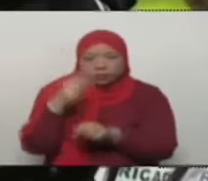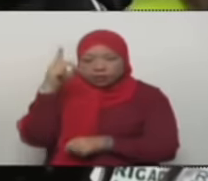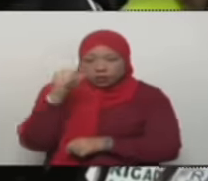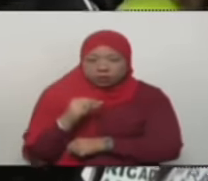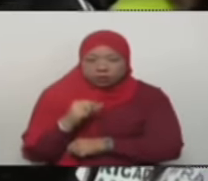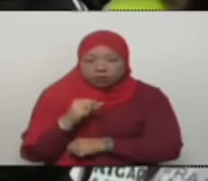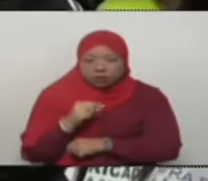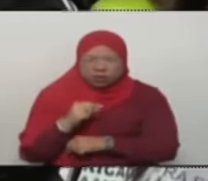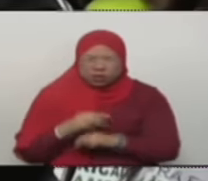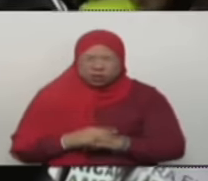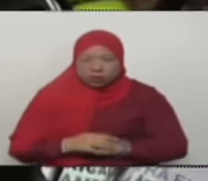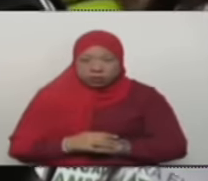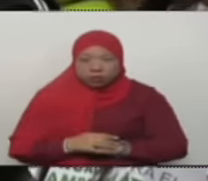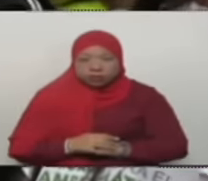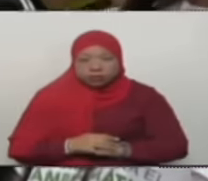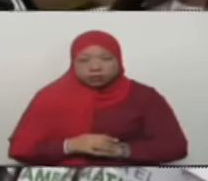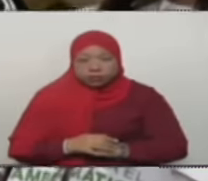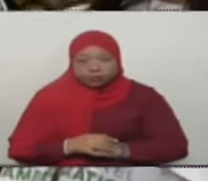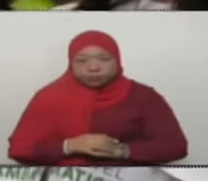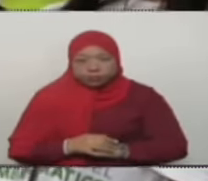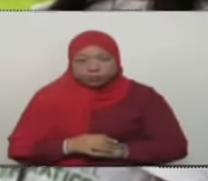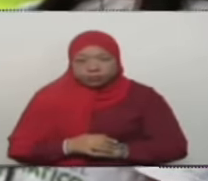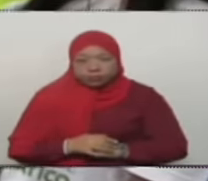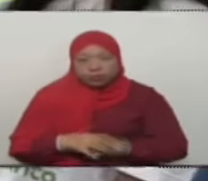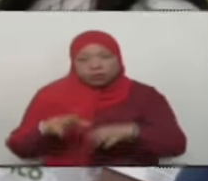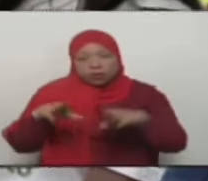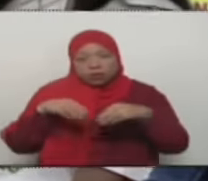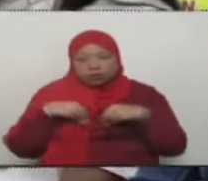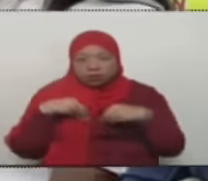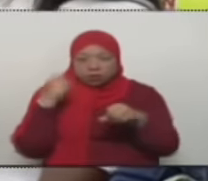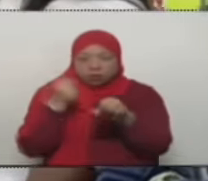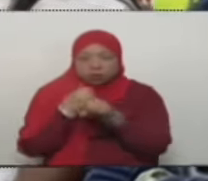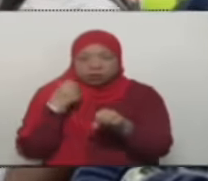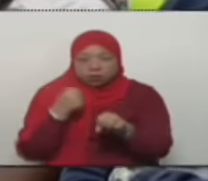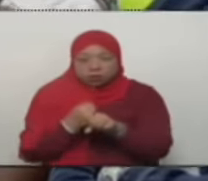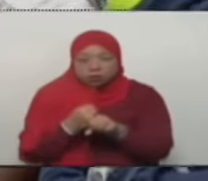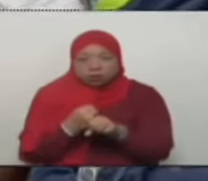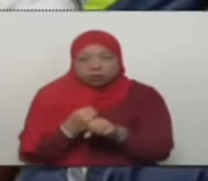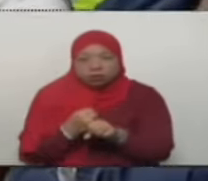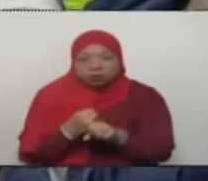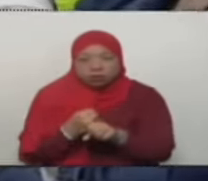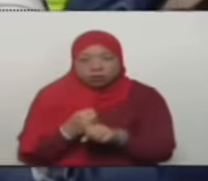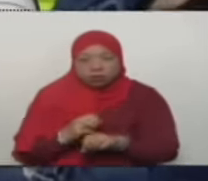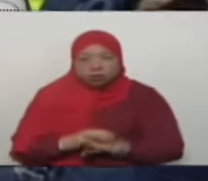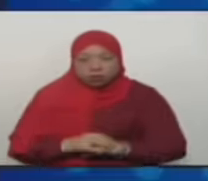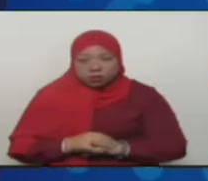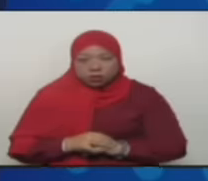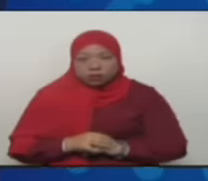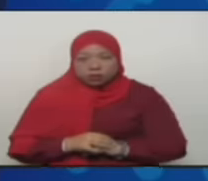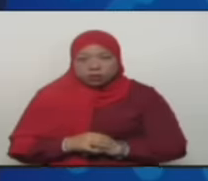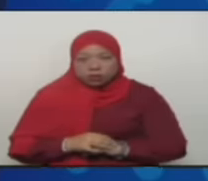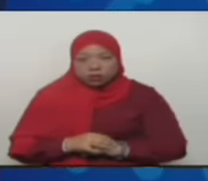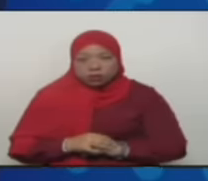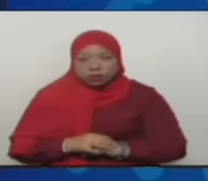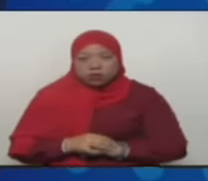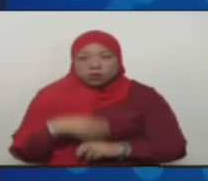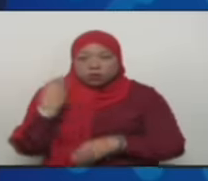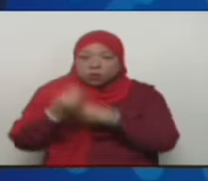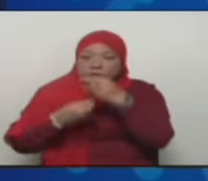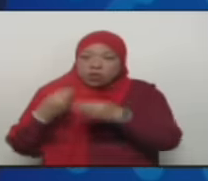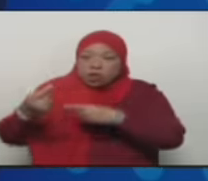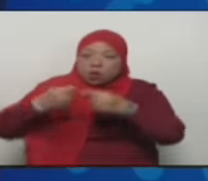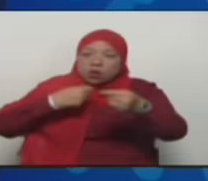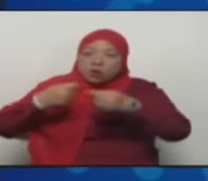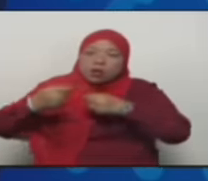frontal. ¿De qué forma logran afectar el cerebro humano y afectan la